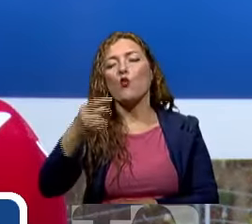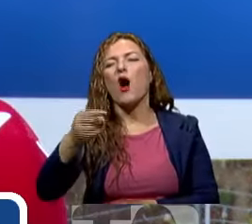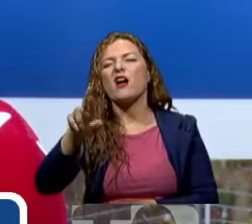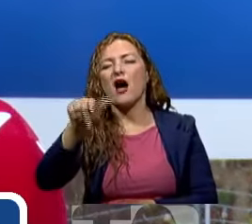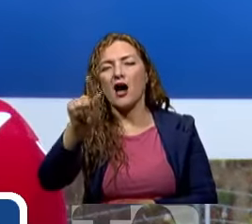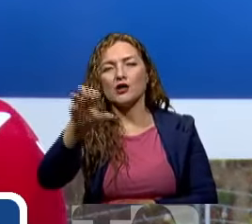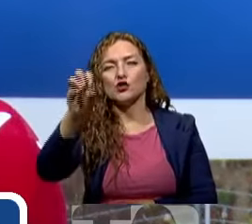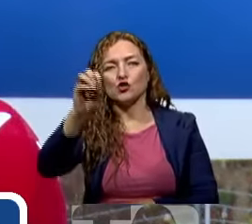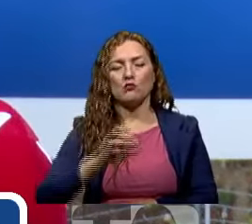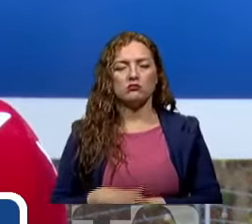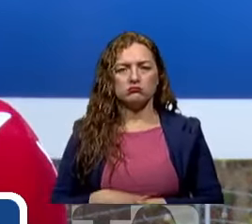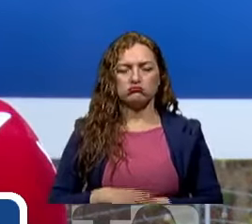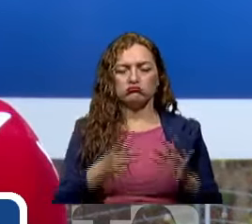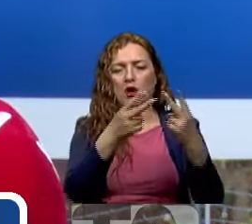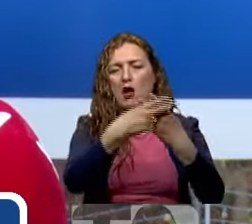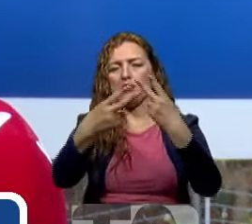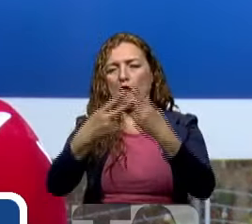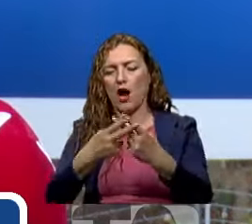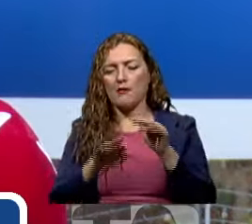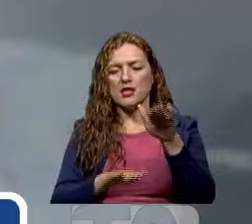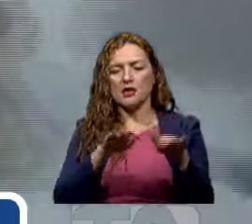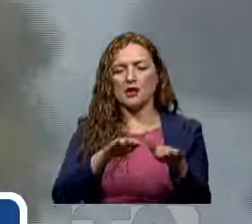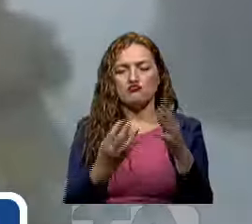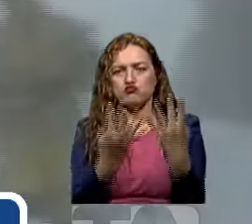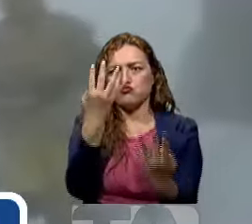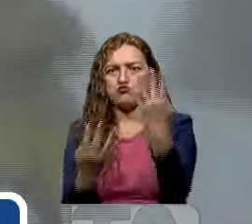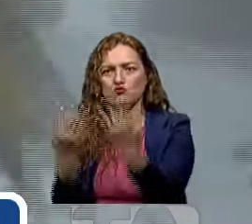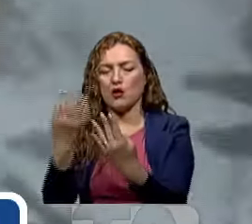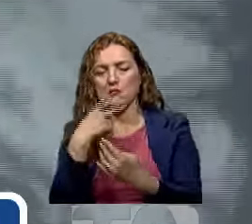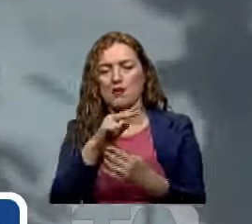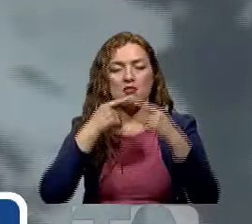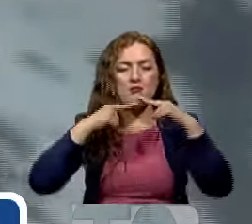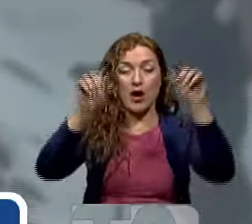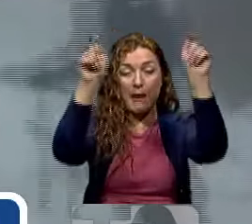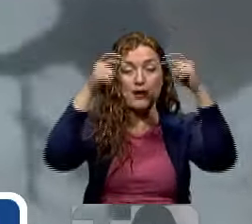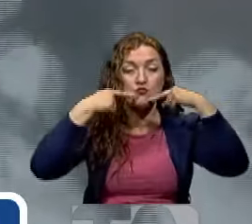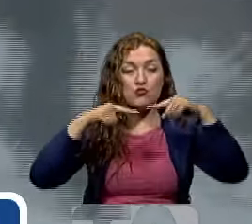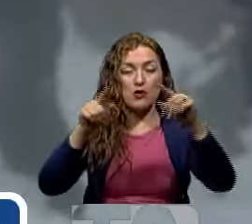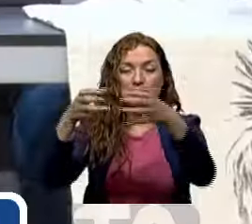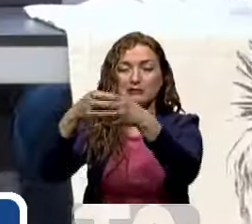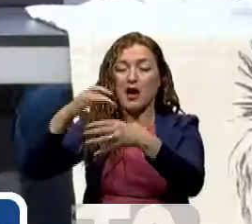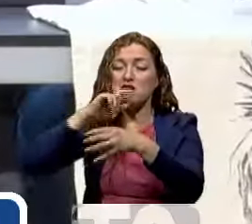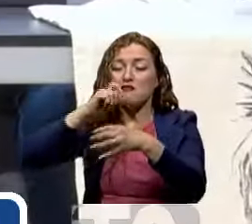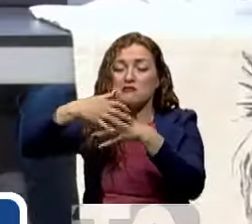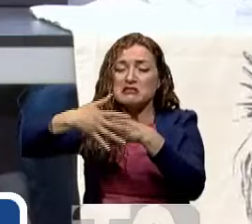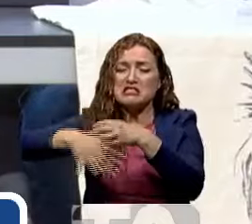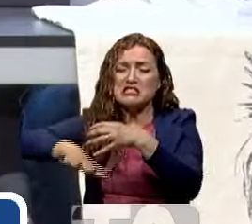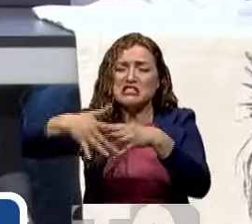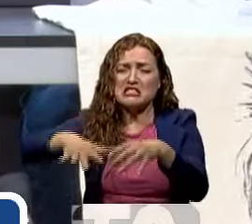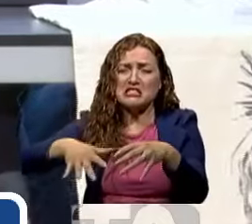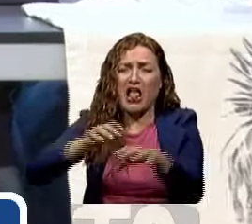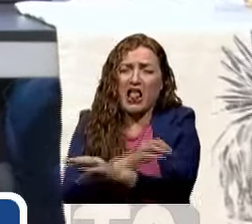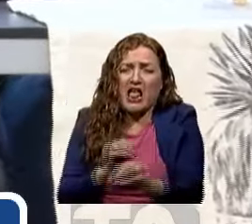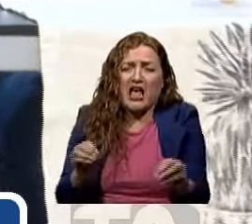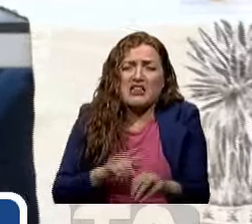Caminante de Montes, y nosotros vamos a armar ese archivo. Aunque se desconoce el tiempo de vida que le queda al glaciar, los expertos esperan